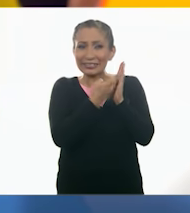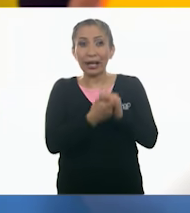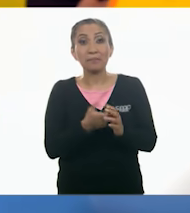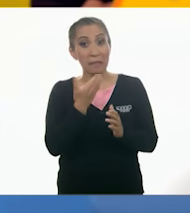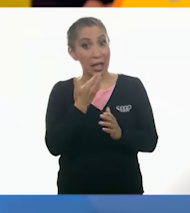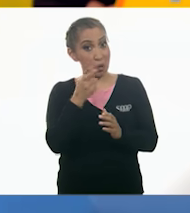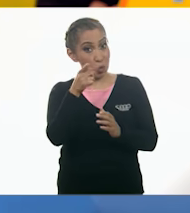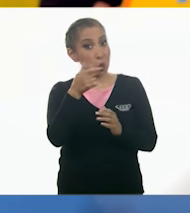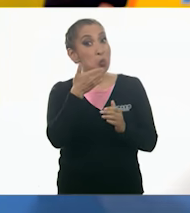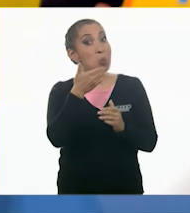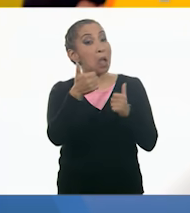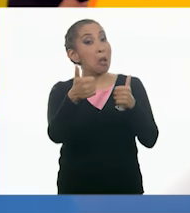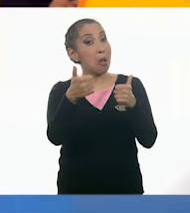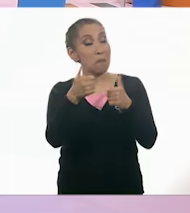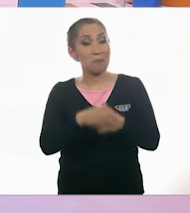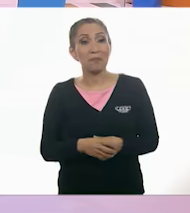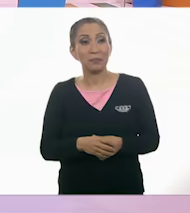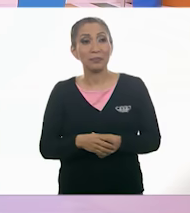Muy bien, lo están haciendo muy bien, ¿eh?